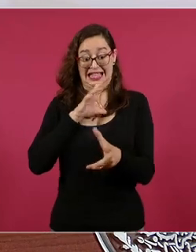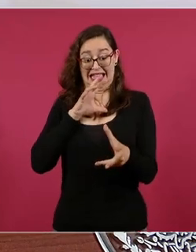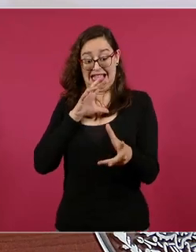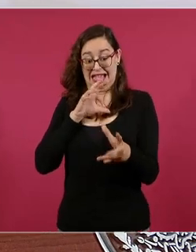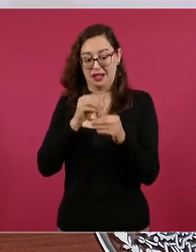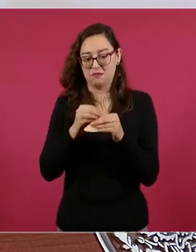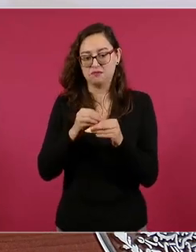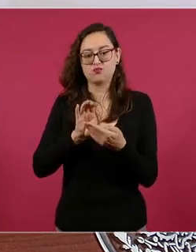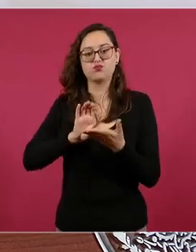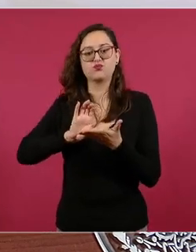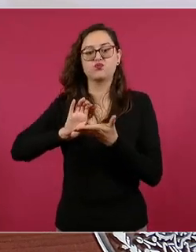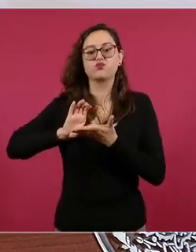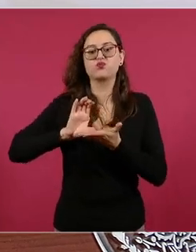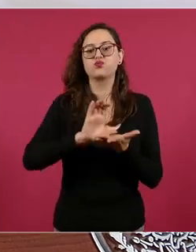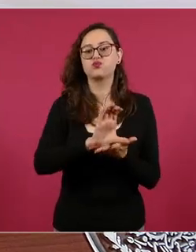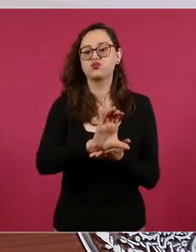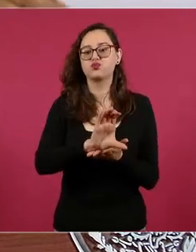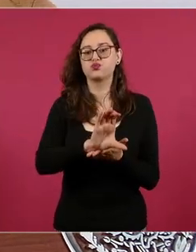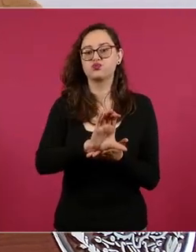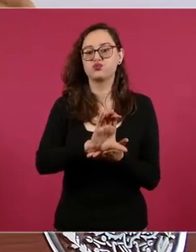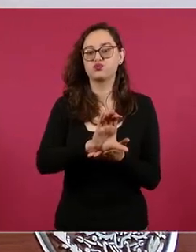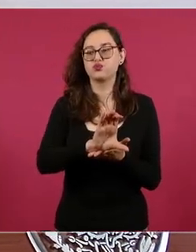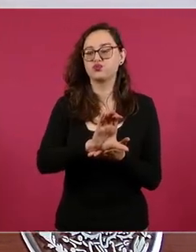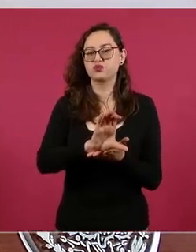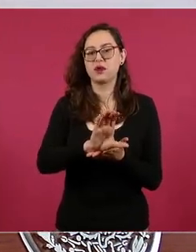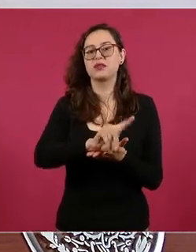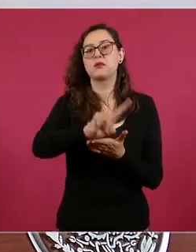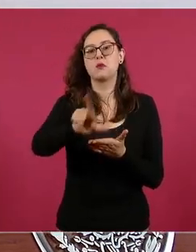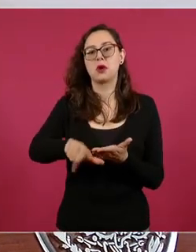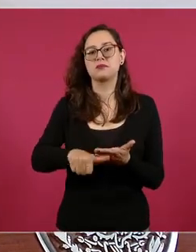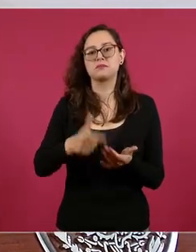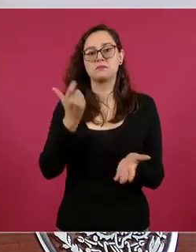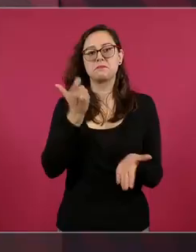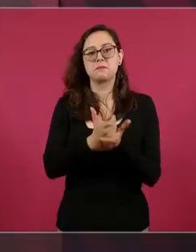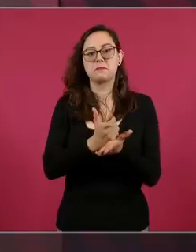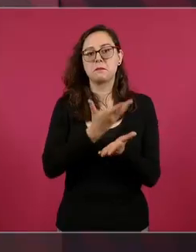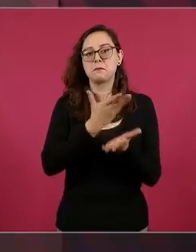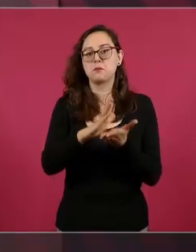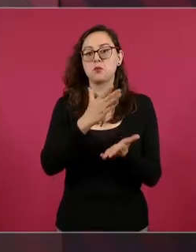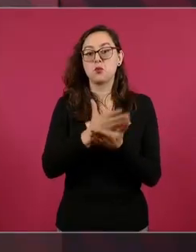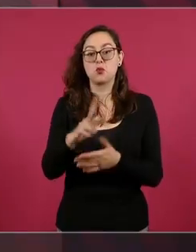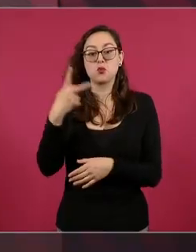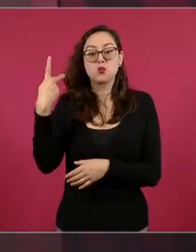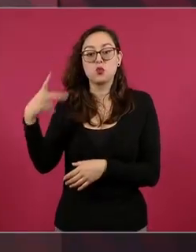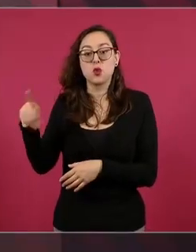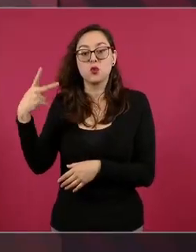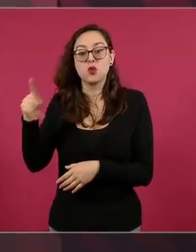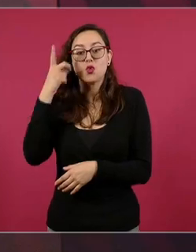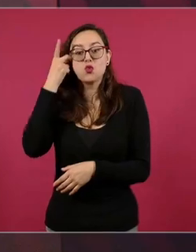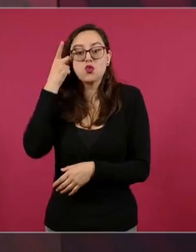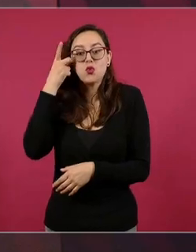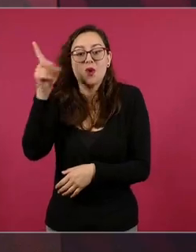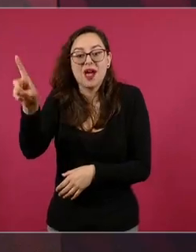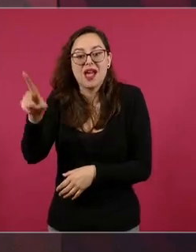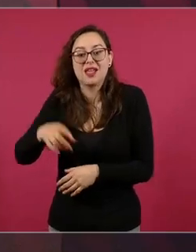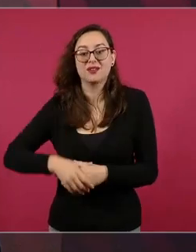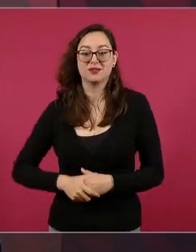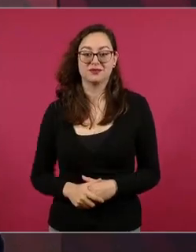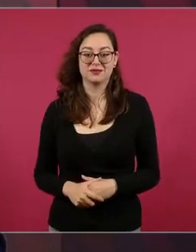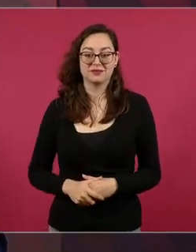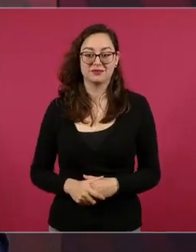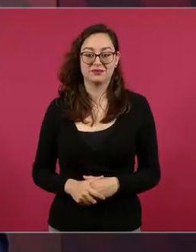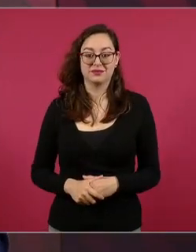renta y que paguen el resto. Y se pueden hacer casas muy